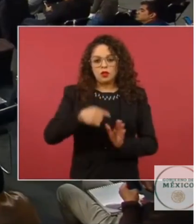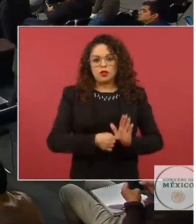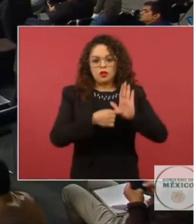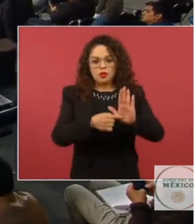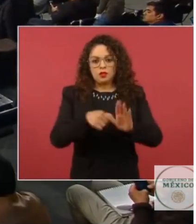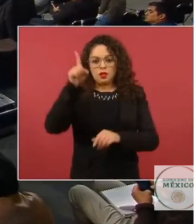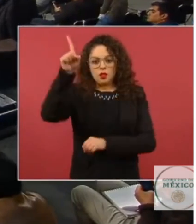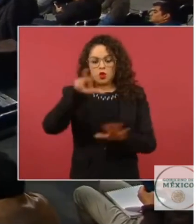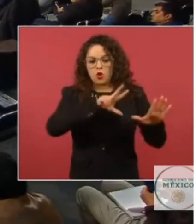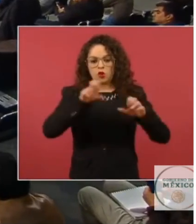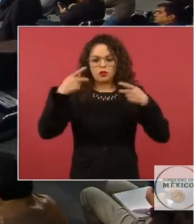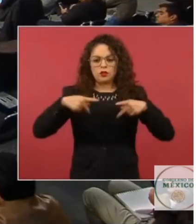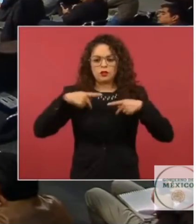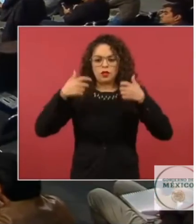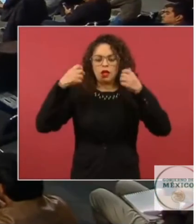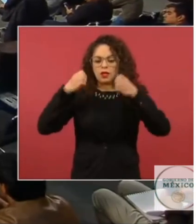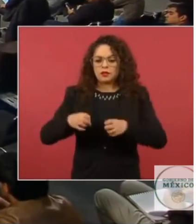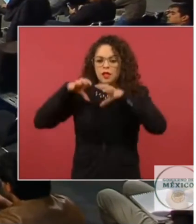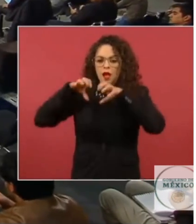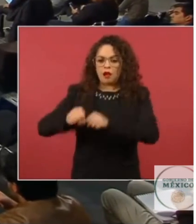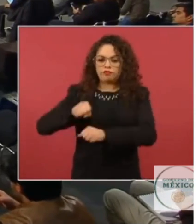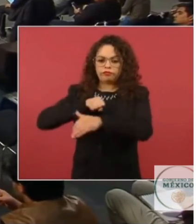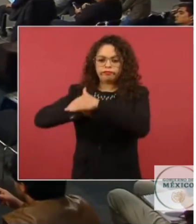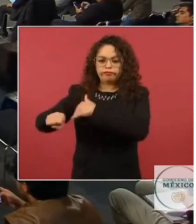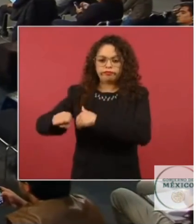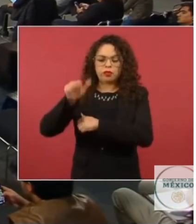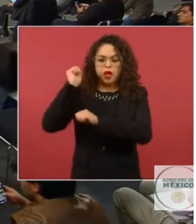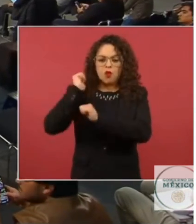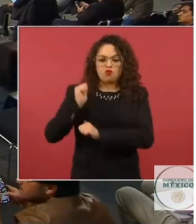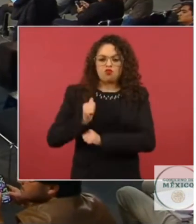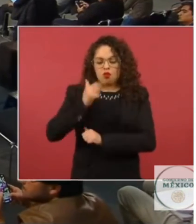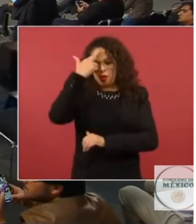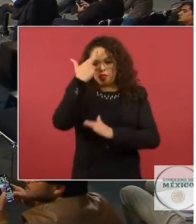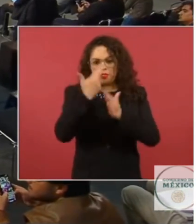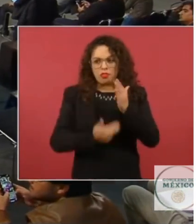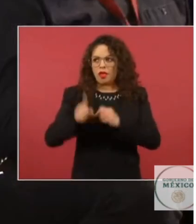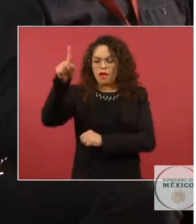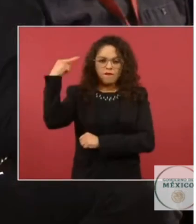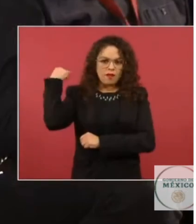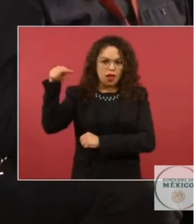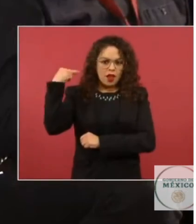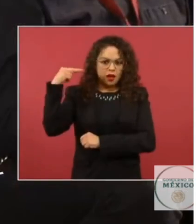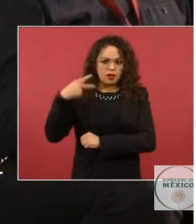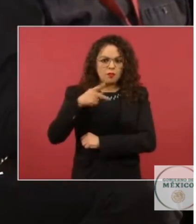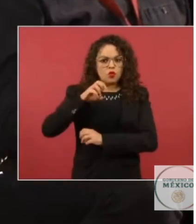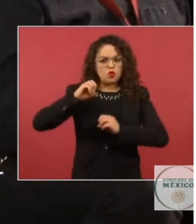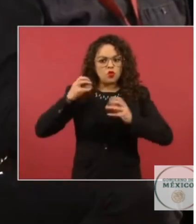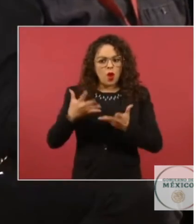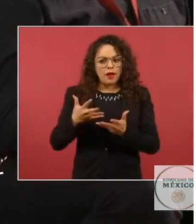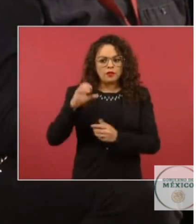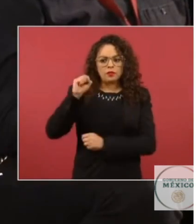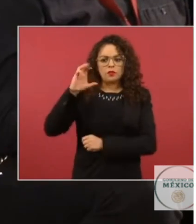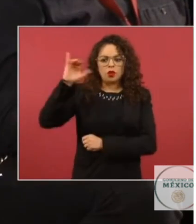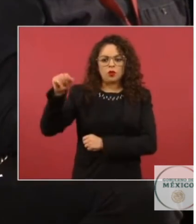permanecen detenidas por el delito de ultrajes a la autoridad, aun cuando hace un año la Suprema Corte de Justicia